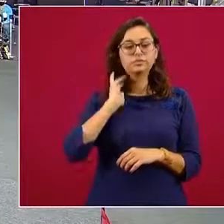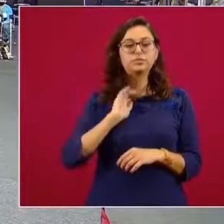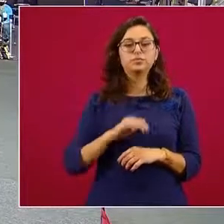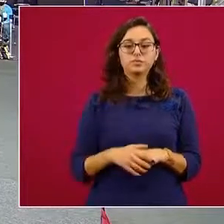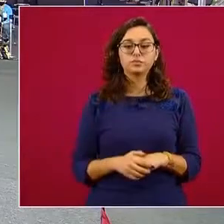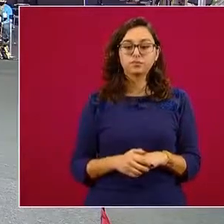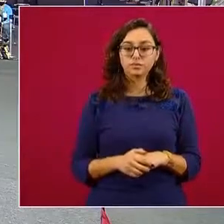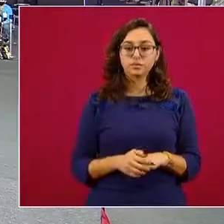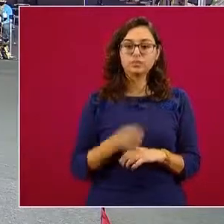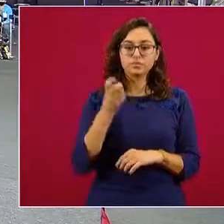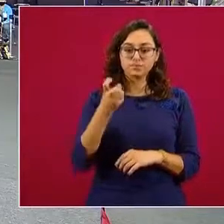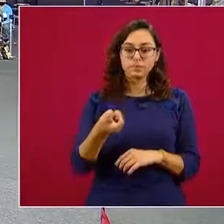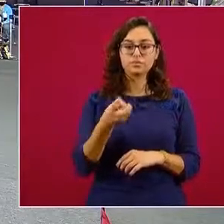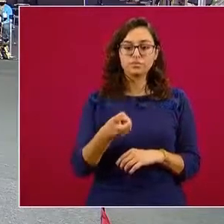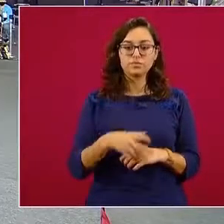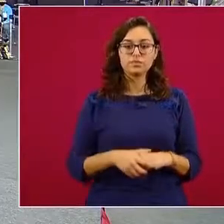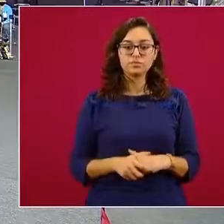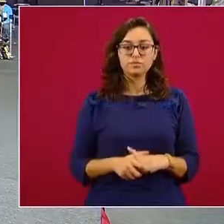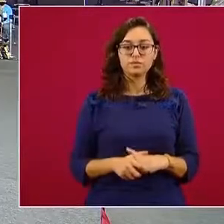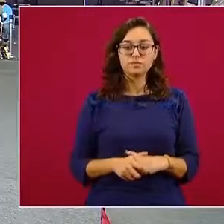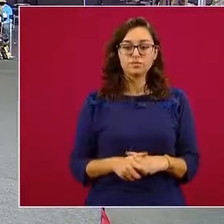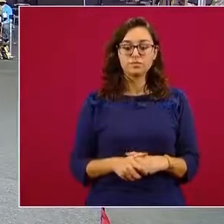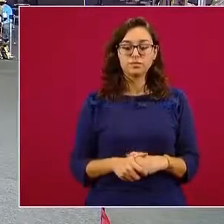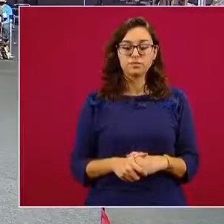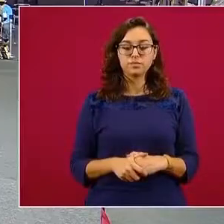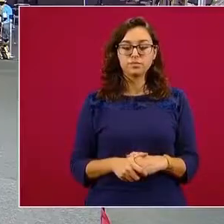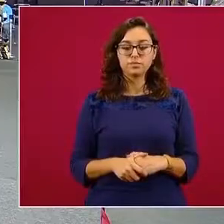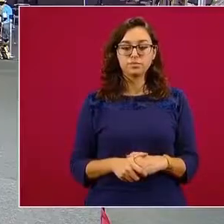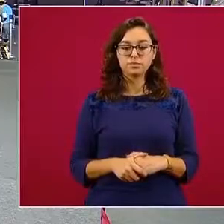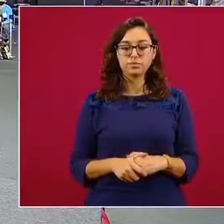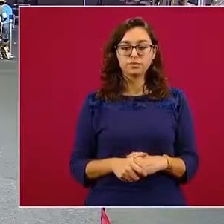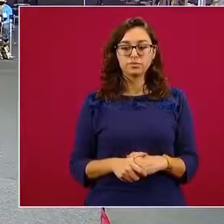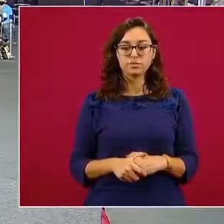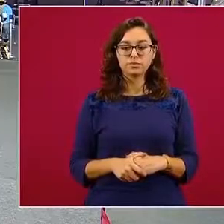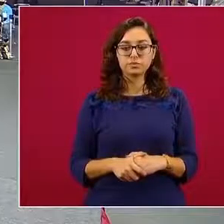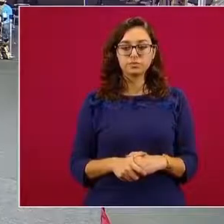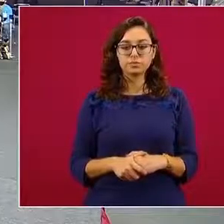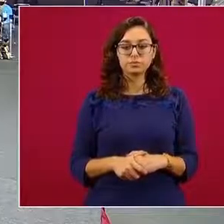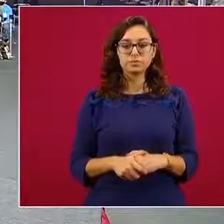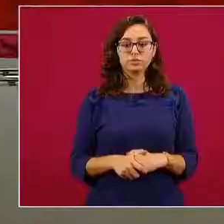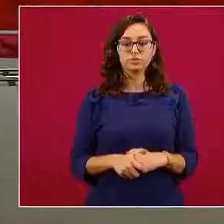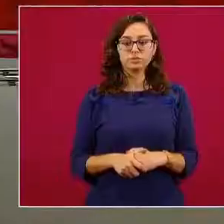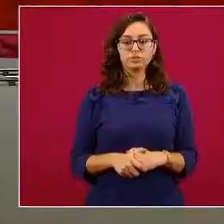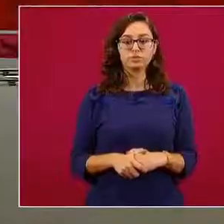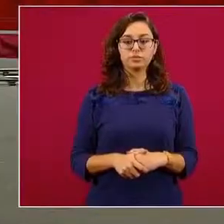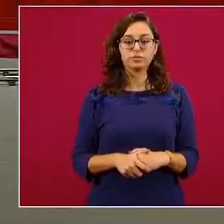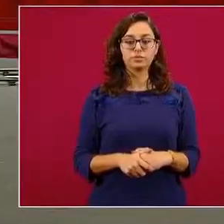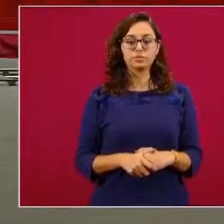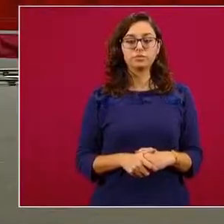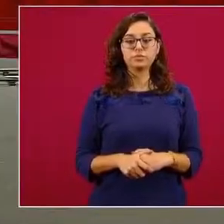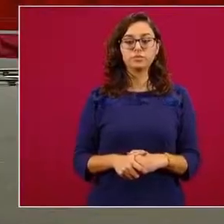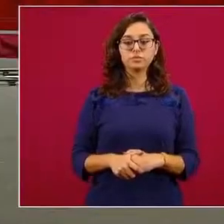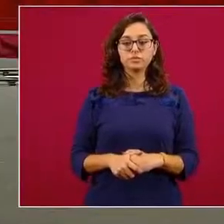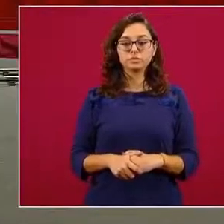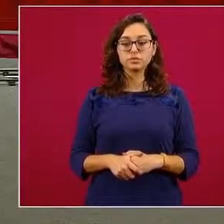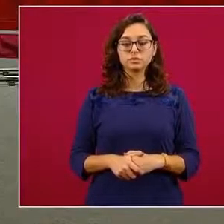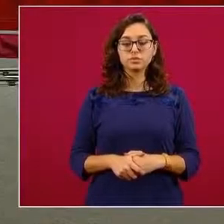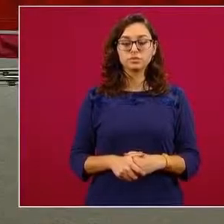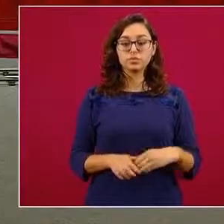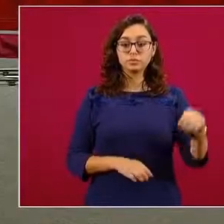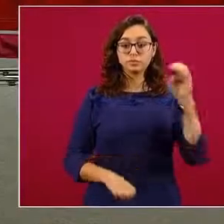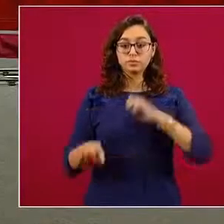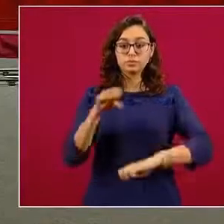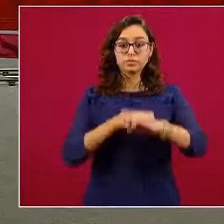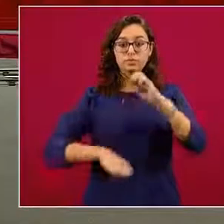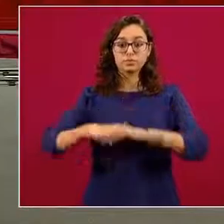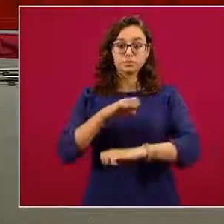Esa, sí. Pues comenzamos con los requisitos para las empresas que deseen participar en